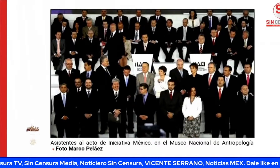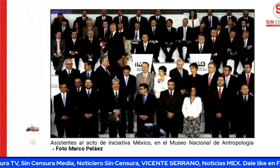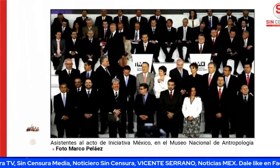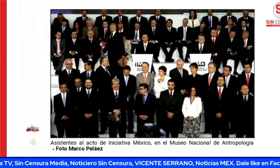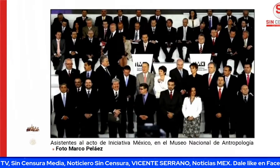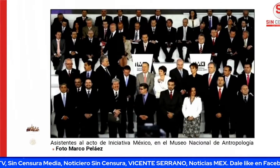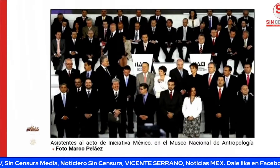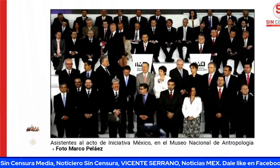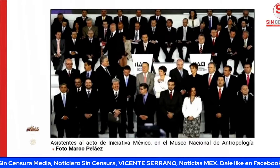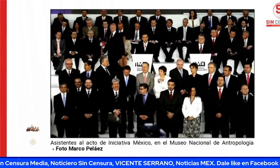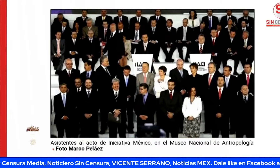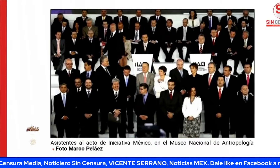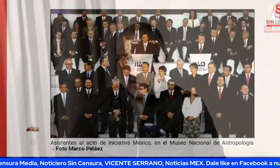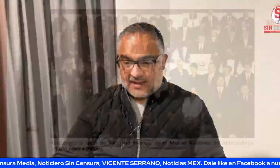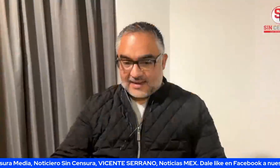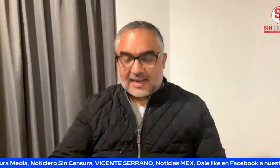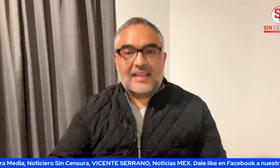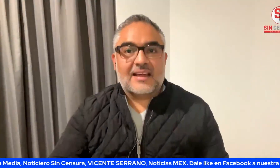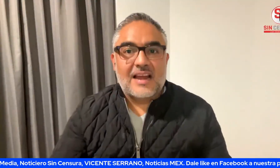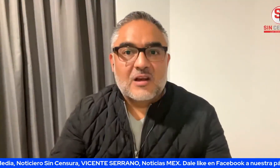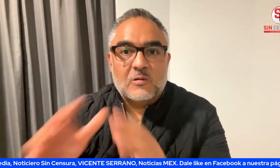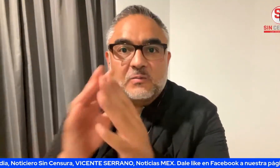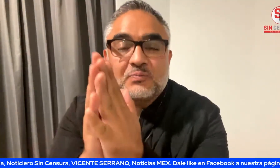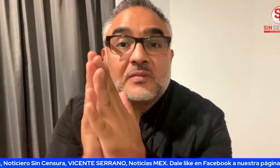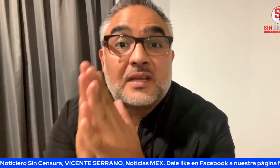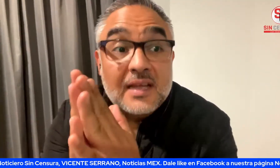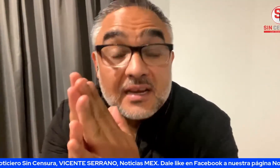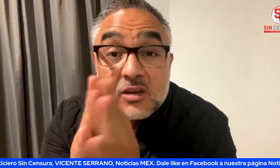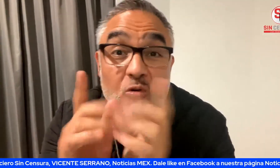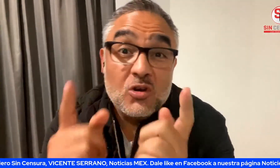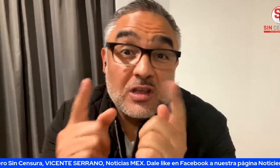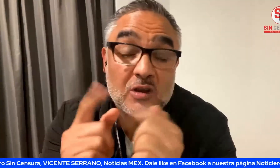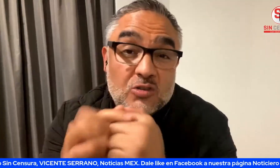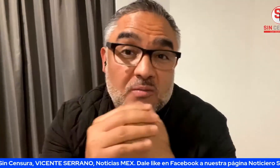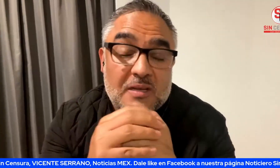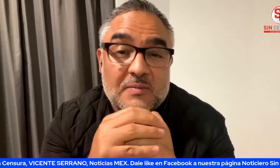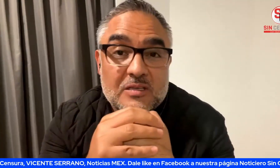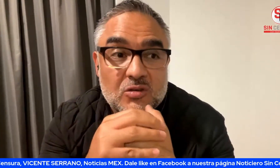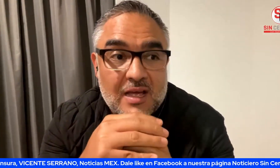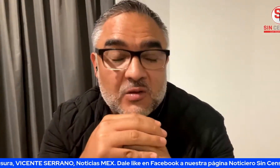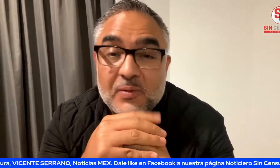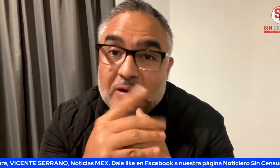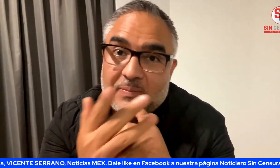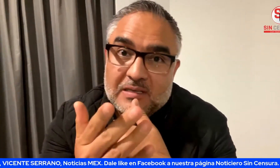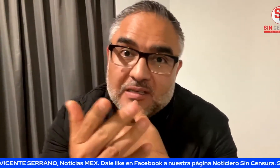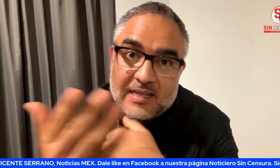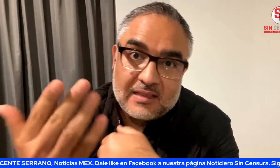Bueno, pues nada más para que quede claro, ninguno de los nombres